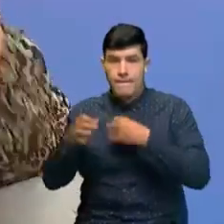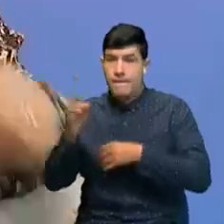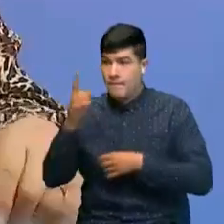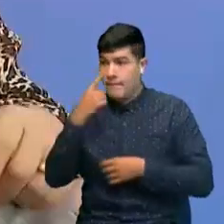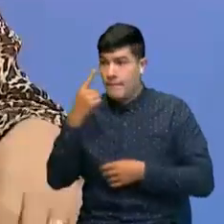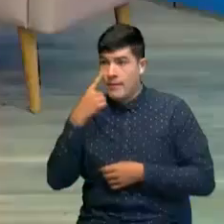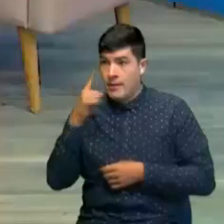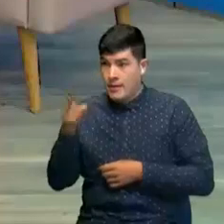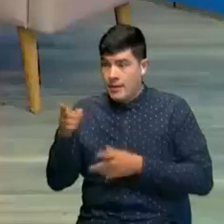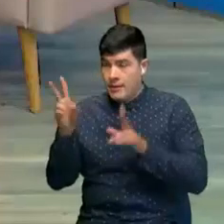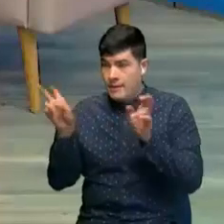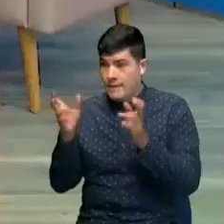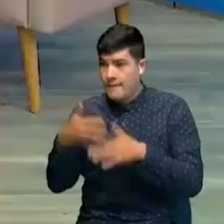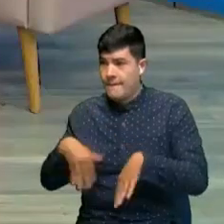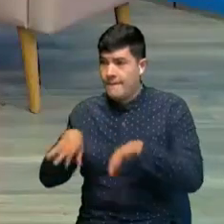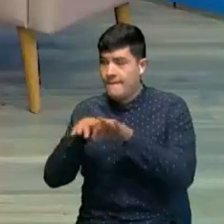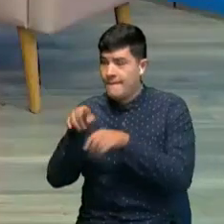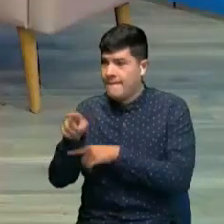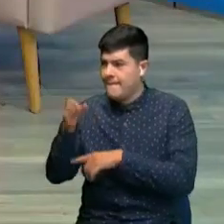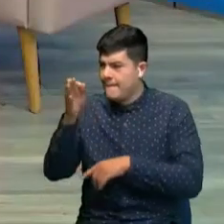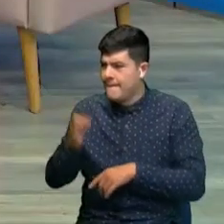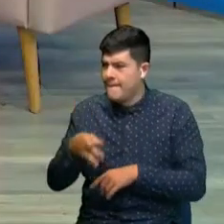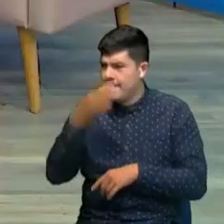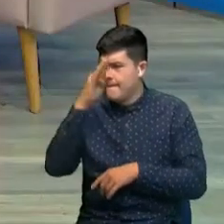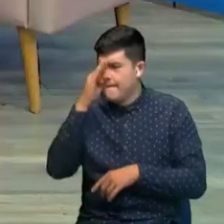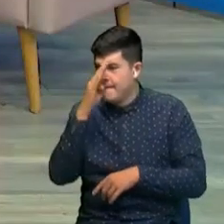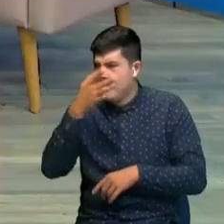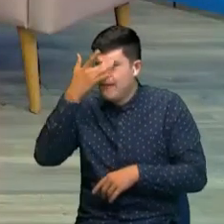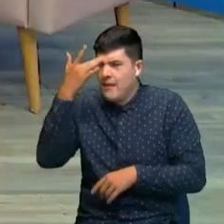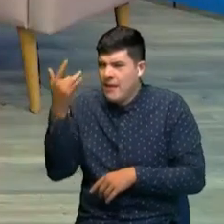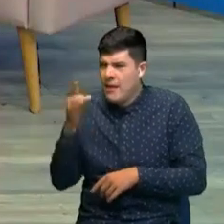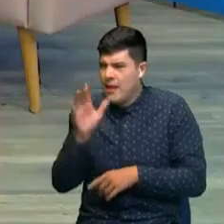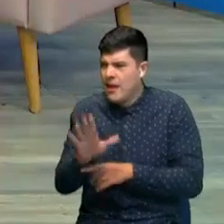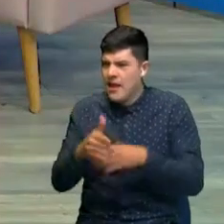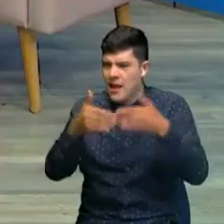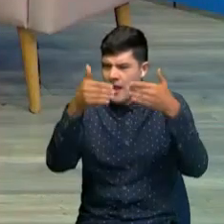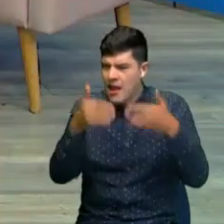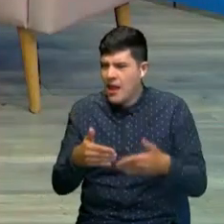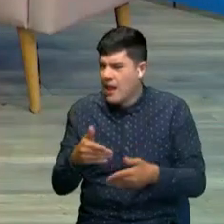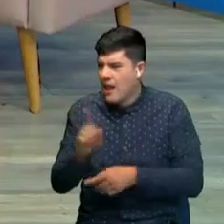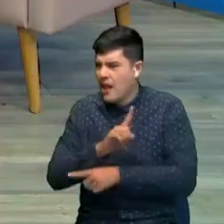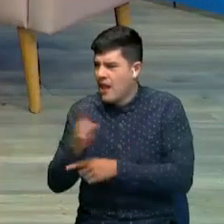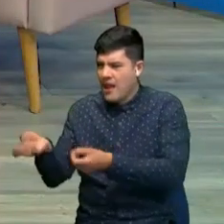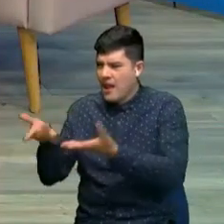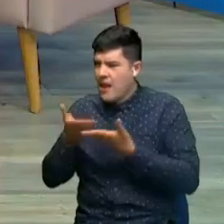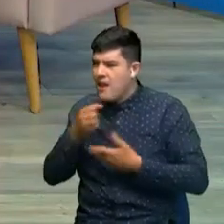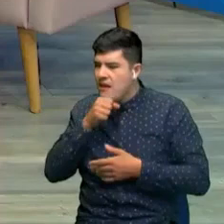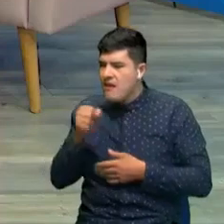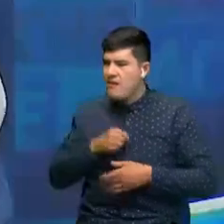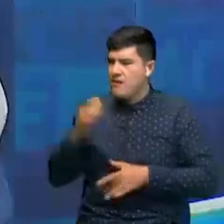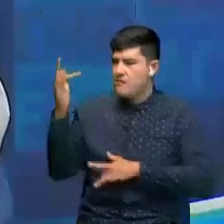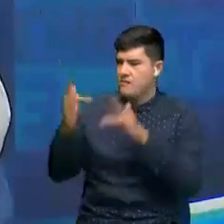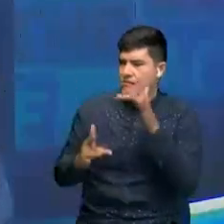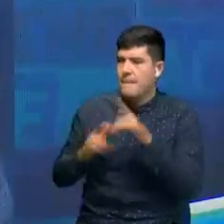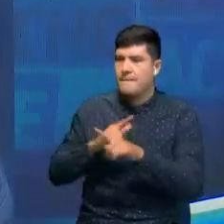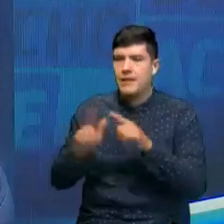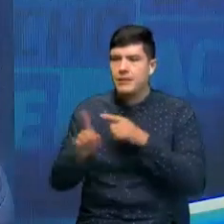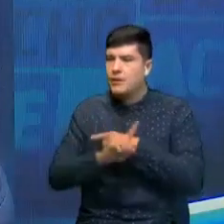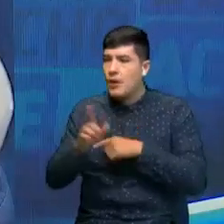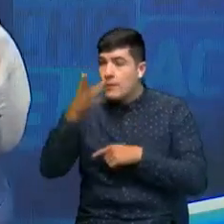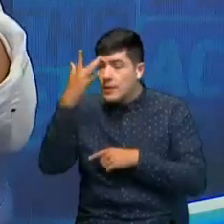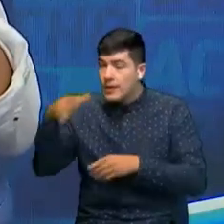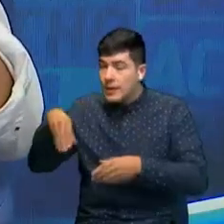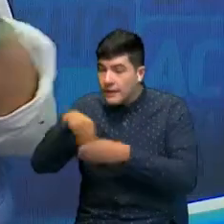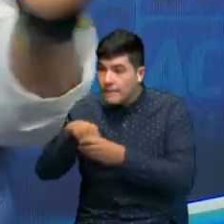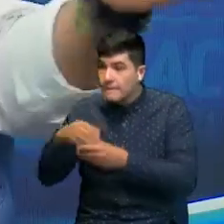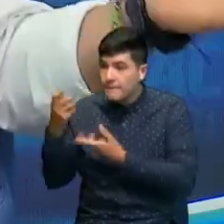que ahí es importante, siempre está la pregunta de, ¿pero por qué si es por invalidez entonces no me dan la de vejez si es compatible? Y es básicamente porque son dentro de